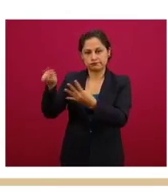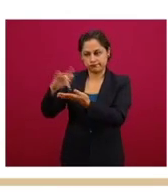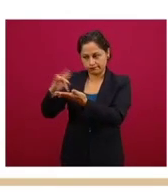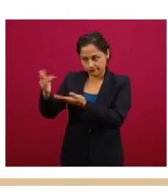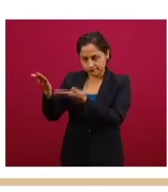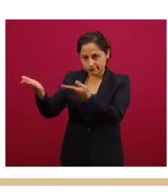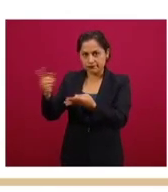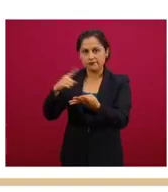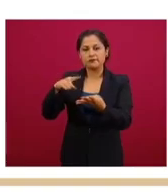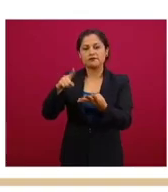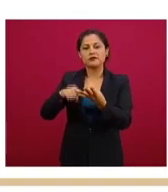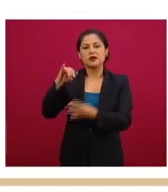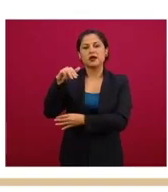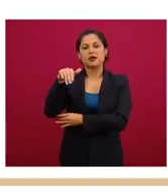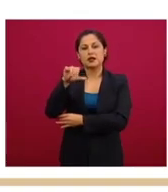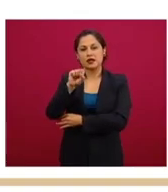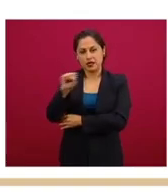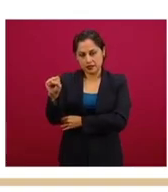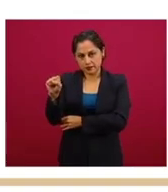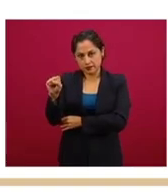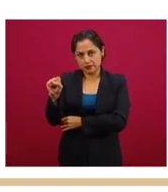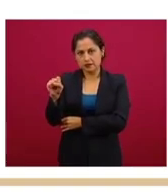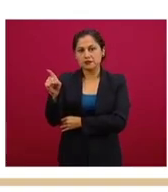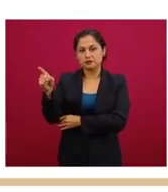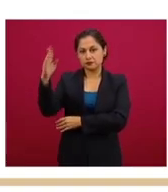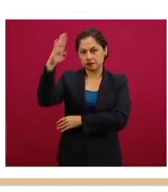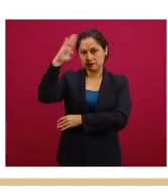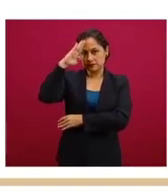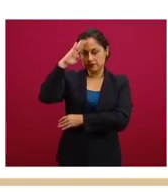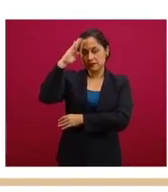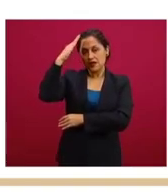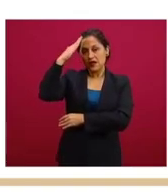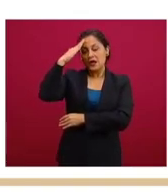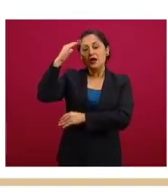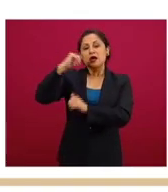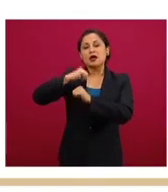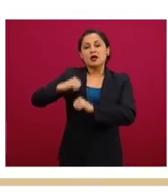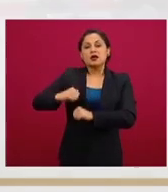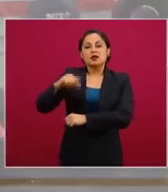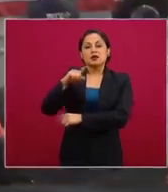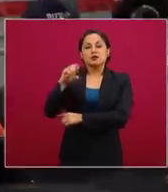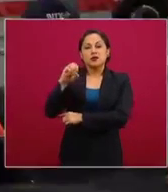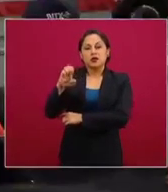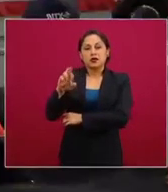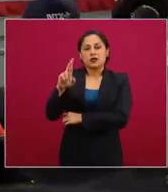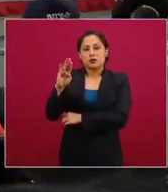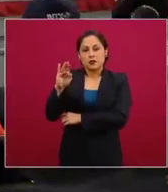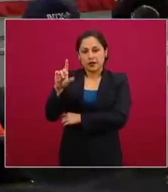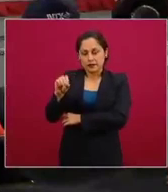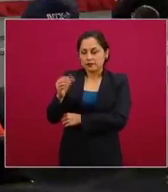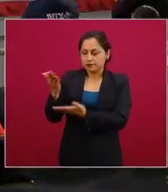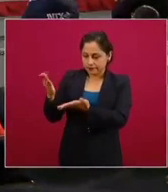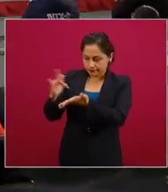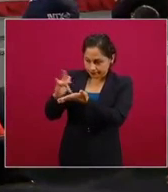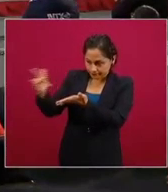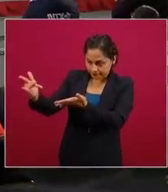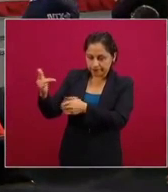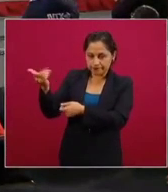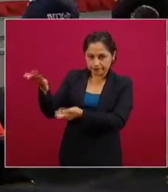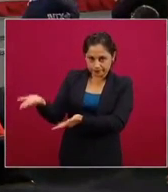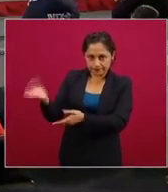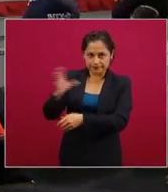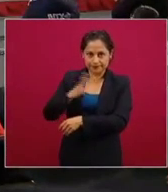Instituto Mexicano del Seguro Social, encabezado por su director. Austeridad. El cuesta 200 muchas pesos. Gracias. Aquí